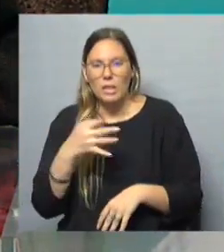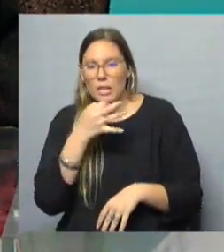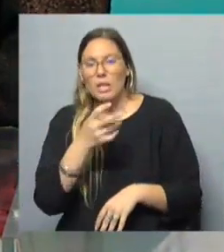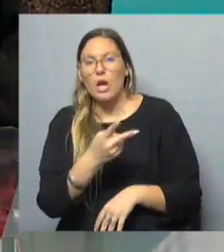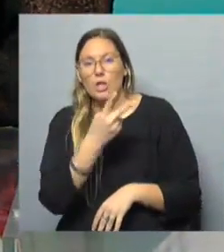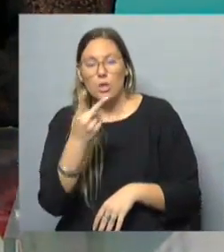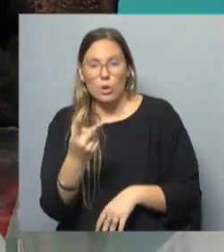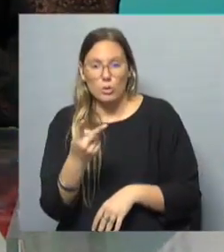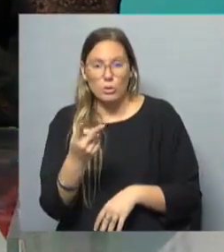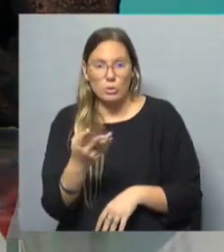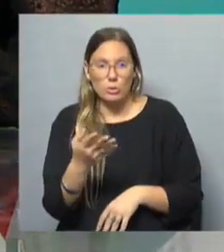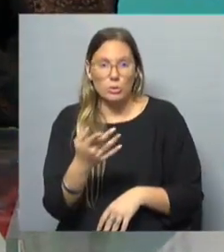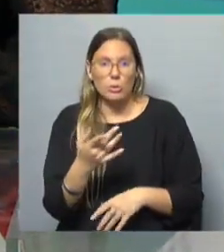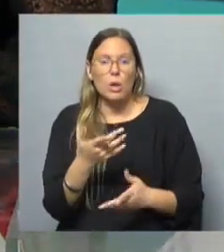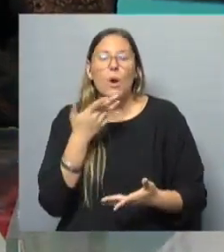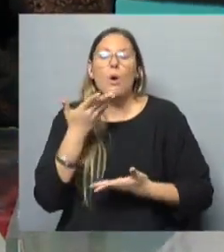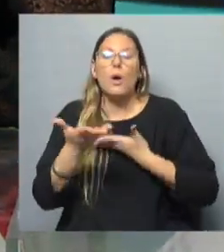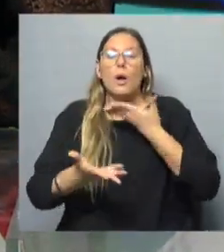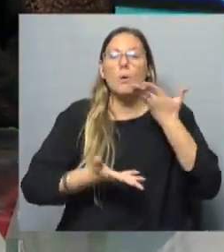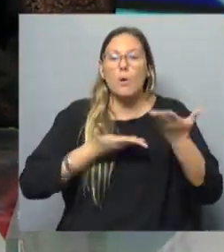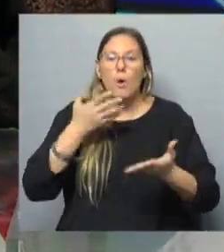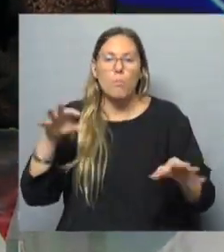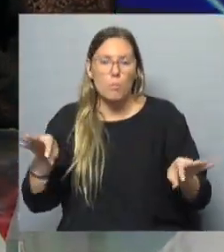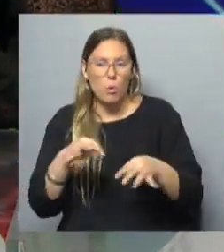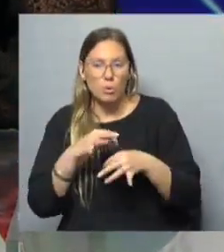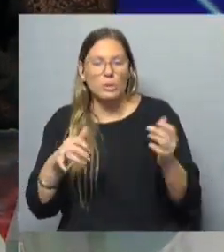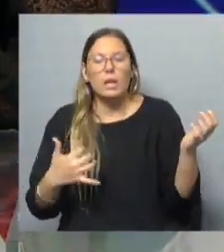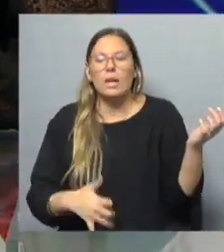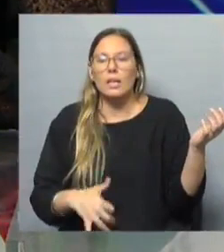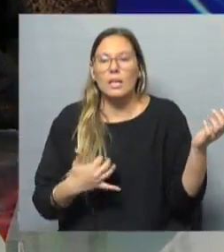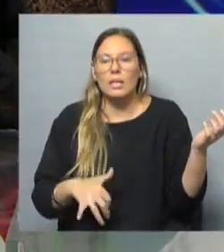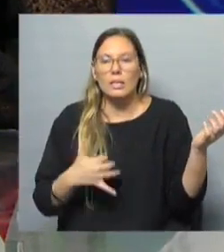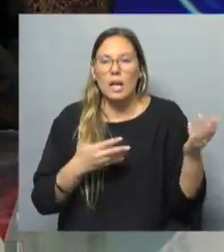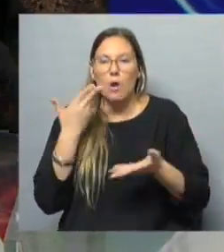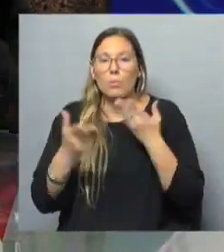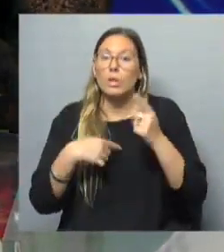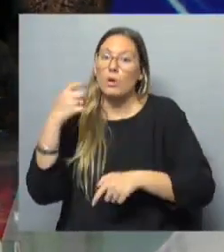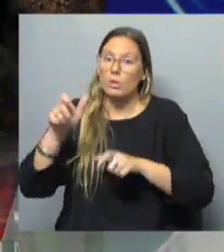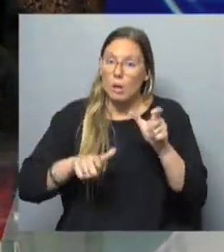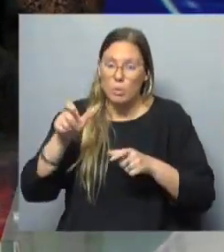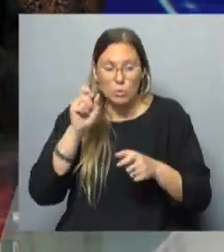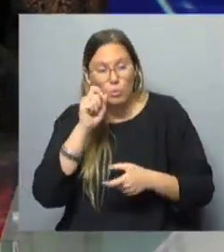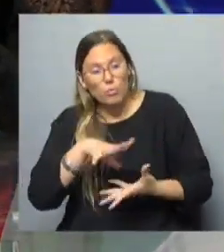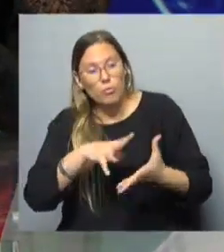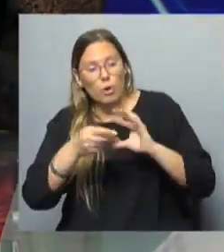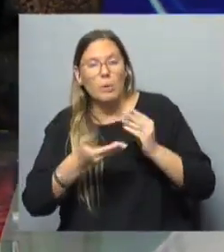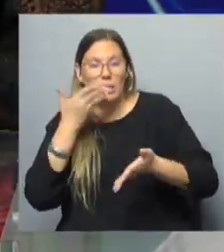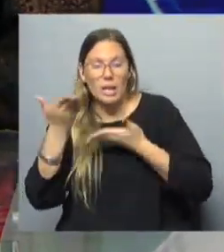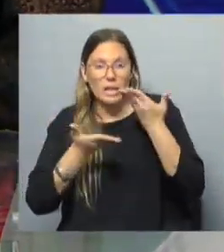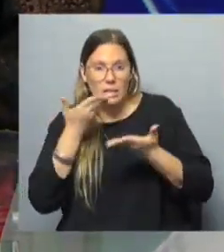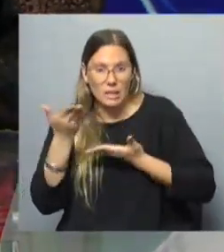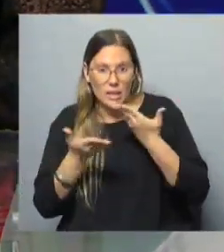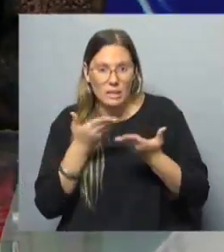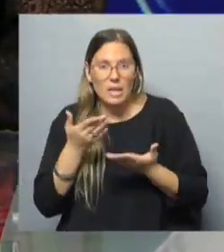dos grandes que nos van a alentar con su voz, con su música, con sus guitarras, con músicas de otras personas. Con sus versiones. Con sus versiones, exactamente,